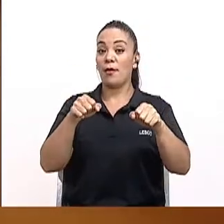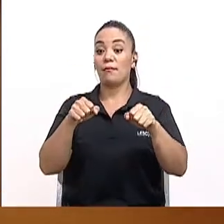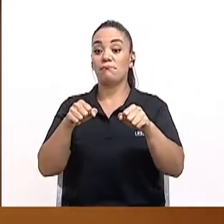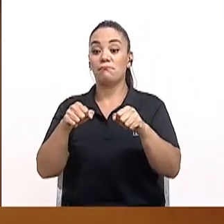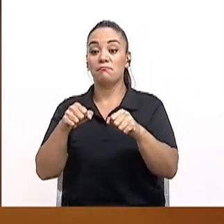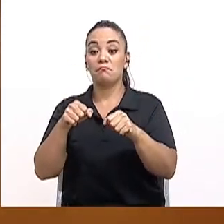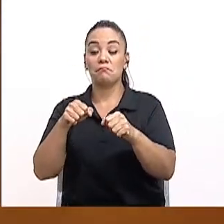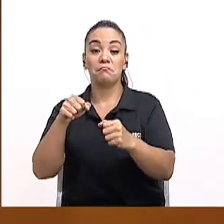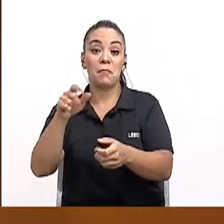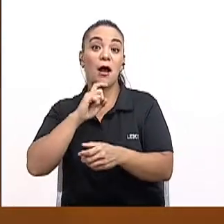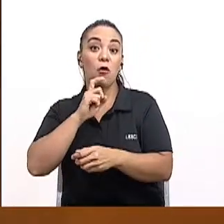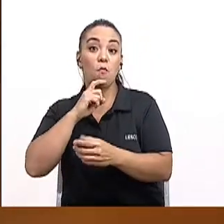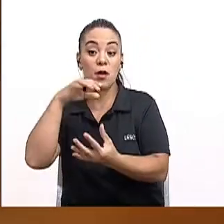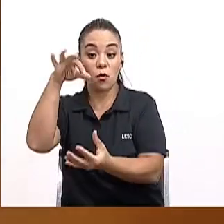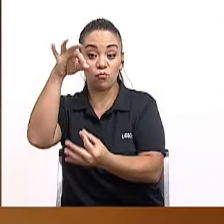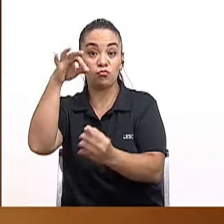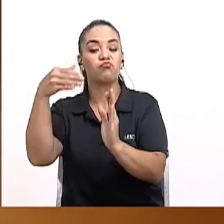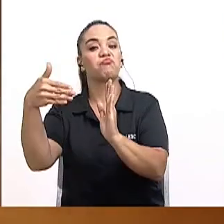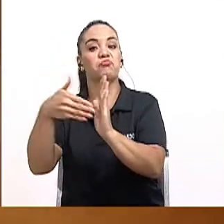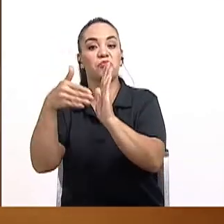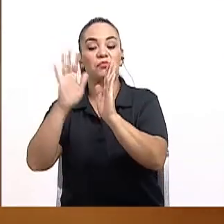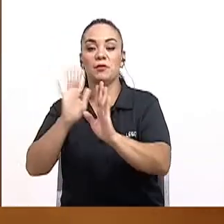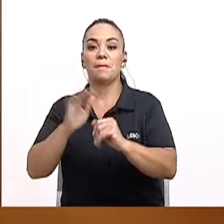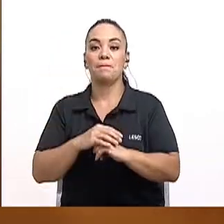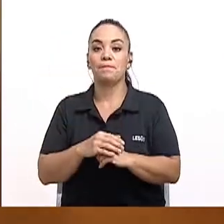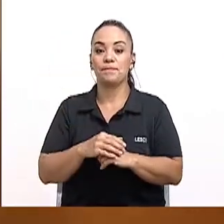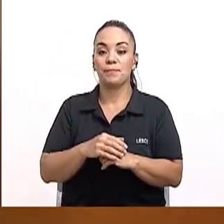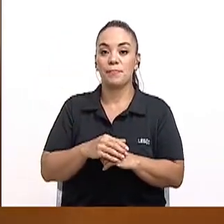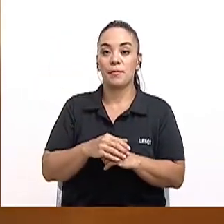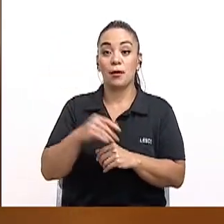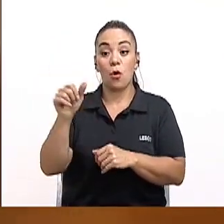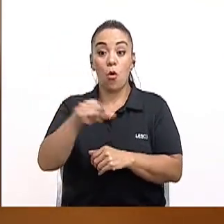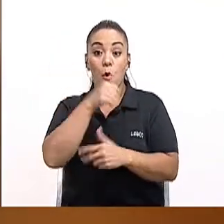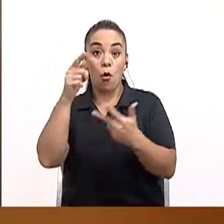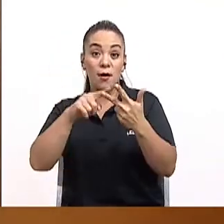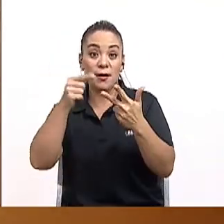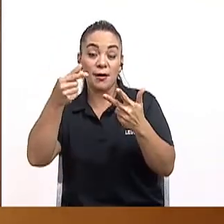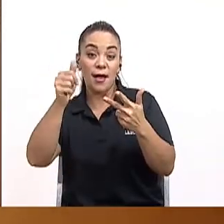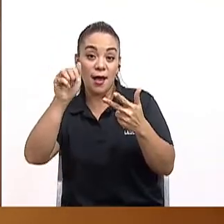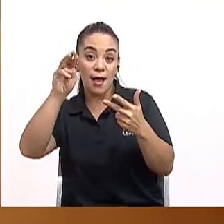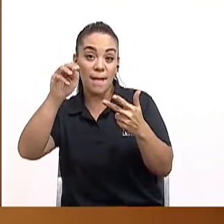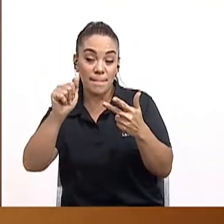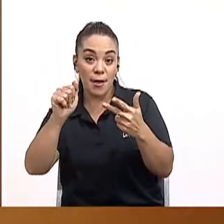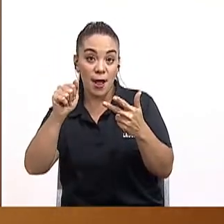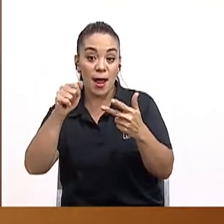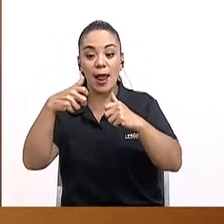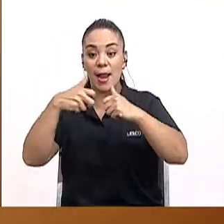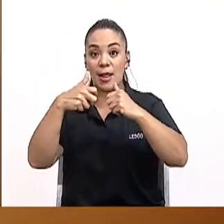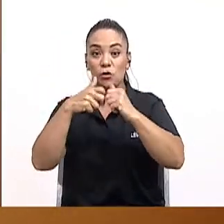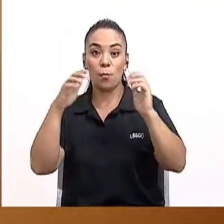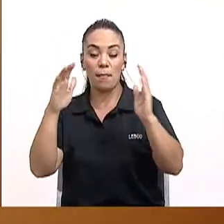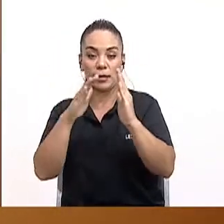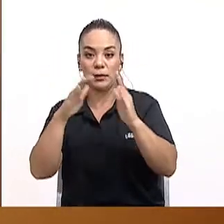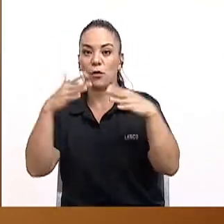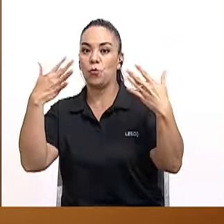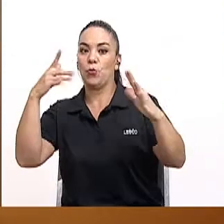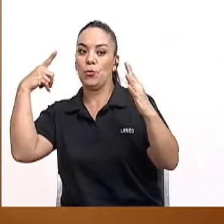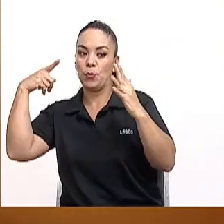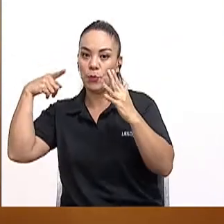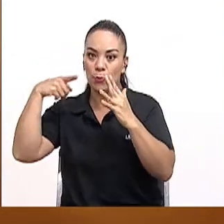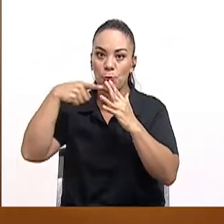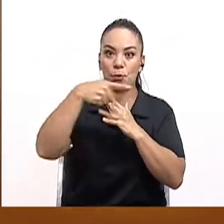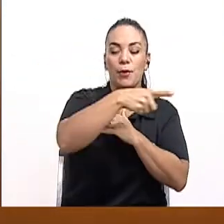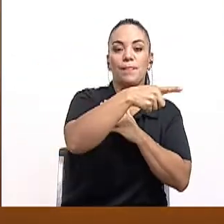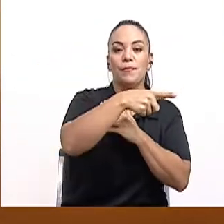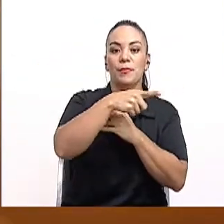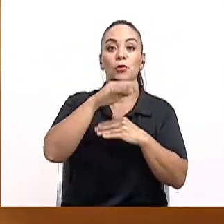de aluminio. Y ya la radiación gamma, que es electromagnética, sí tiene un alto poder de penetración. Todas estas radiaciones